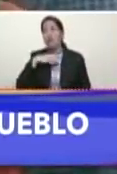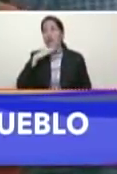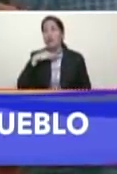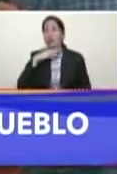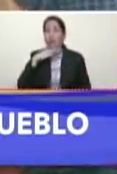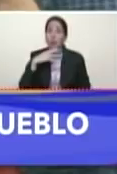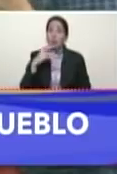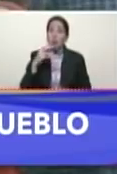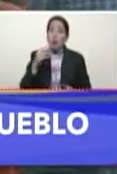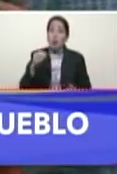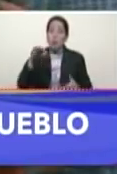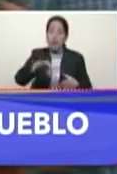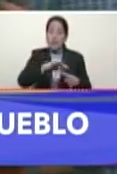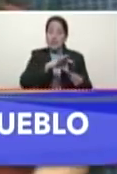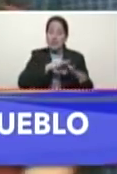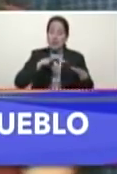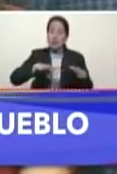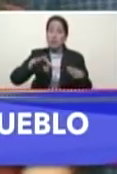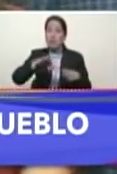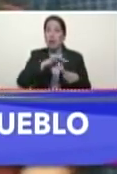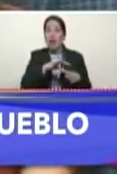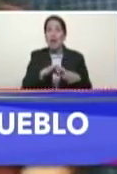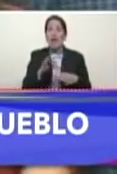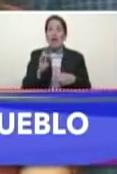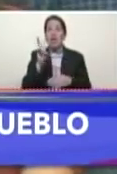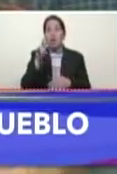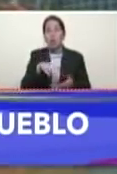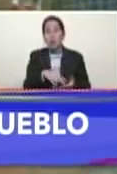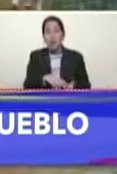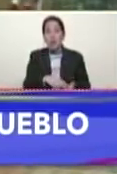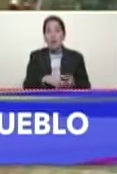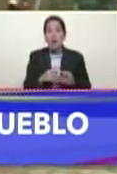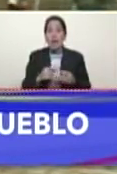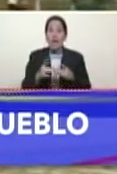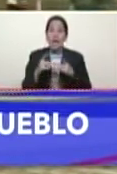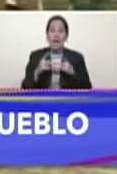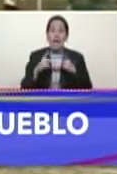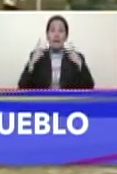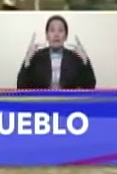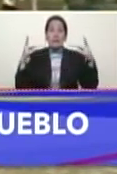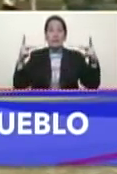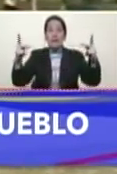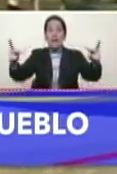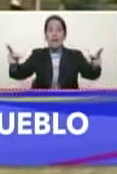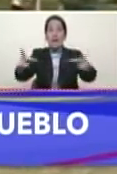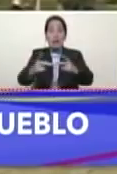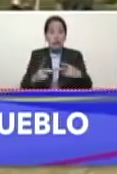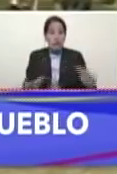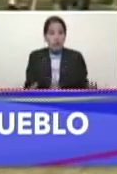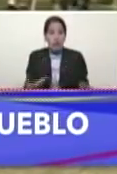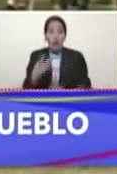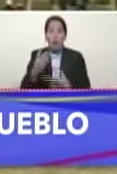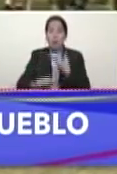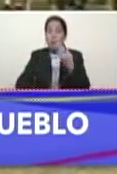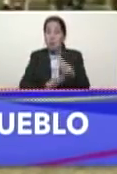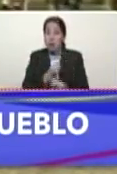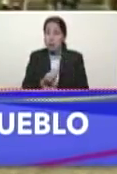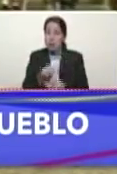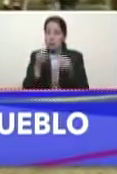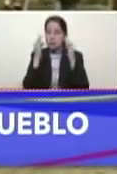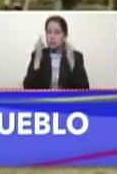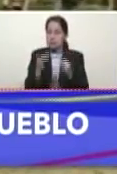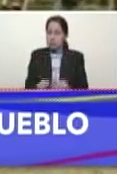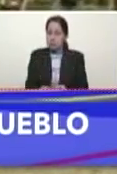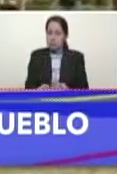sembrar 200.000 hectáreas. Esa meta que ha colocado usted, presidente, en la ofensiva comunal la podremos realizar de manera